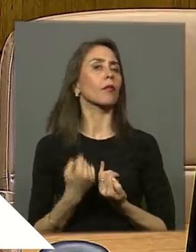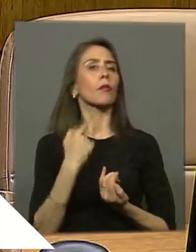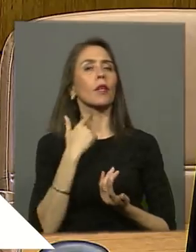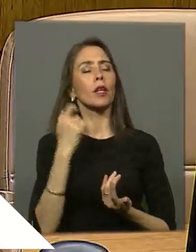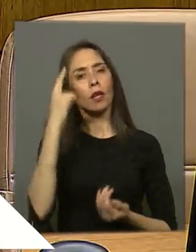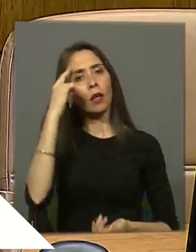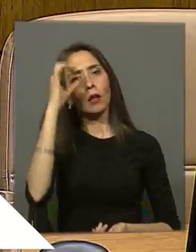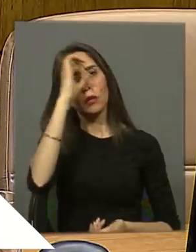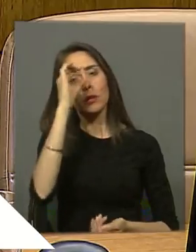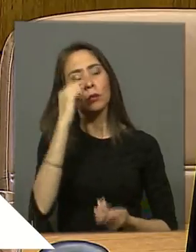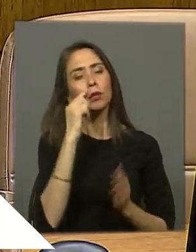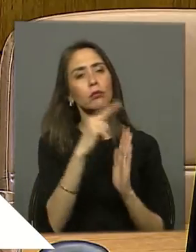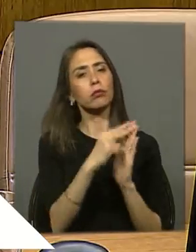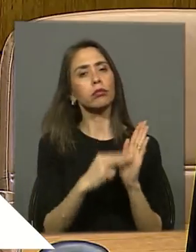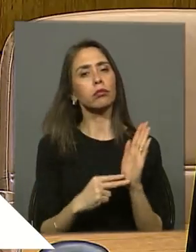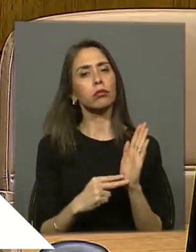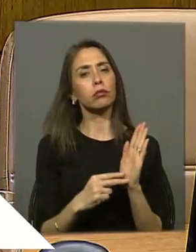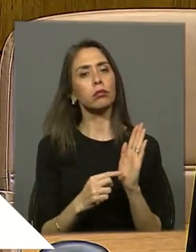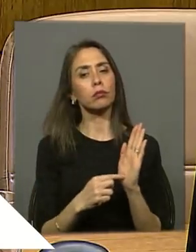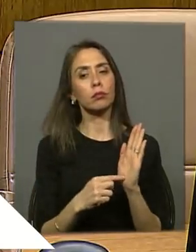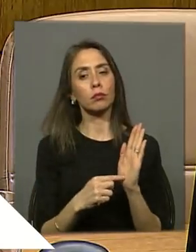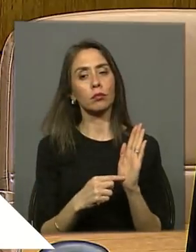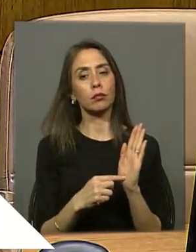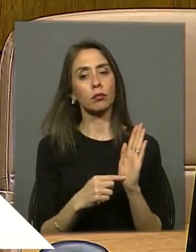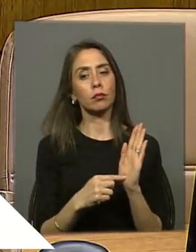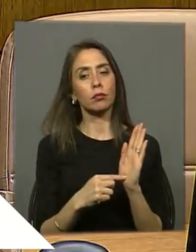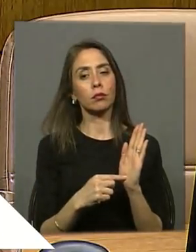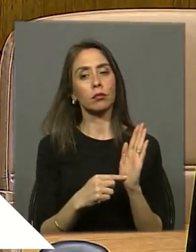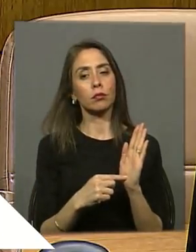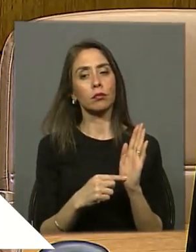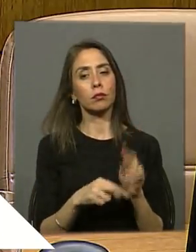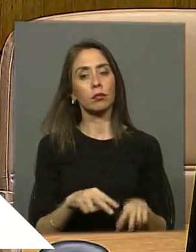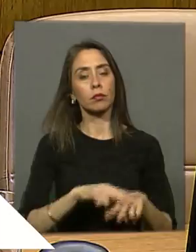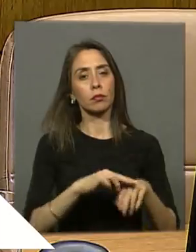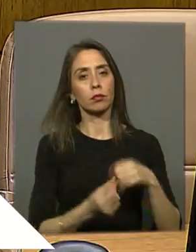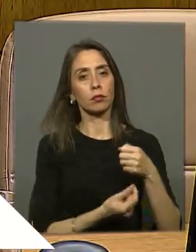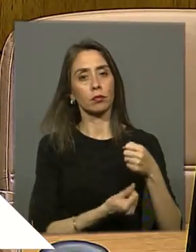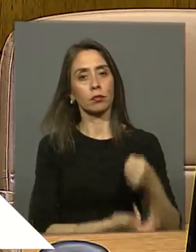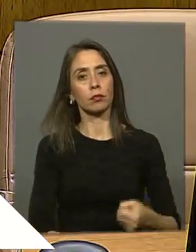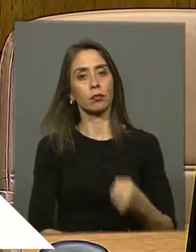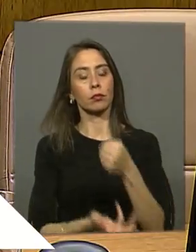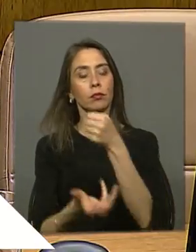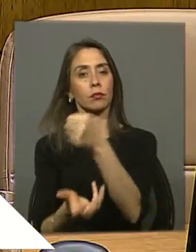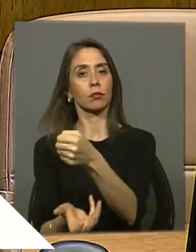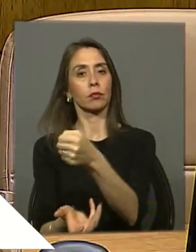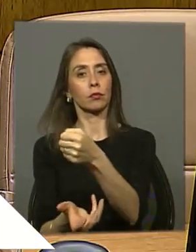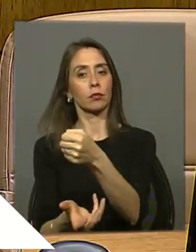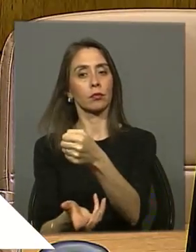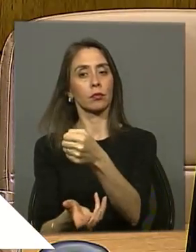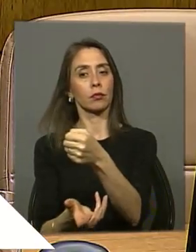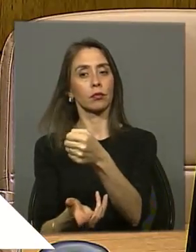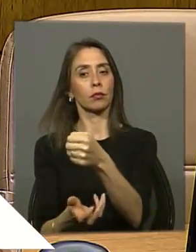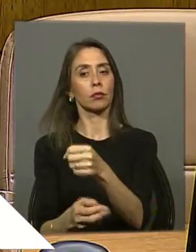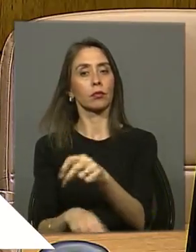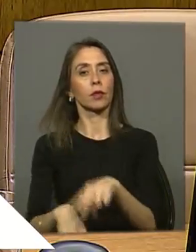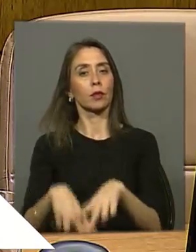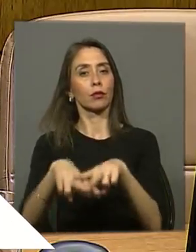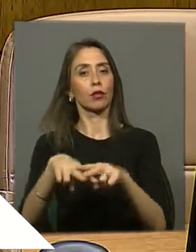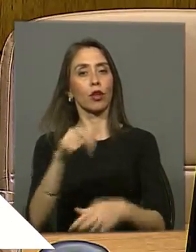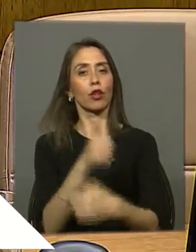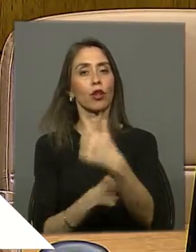tenidos a la vista para adjudicar los recursos relativos a los fondos